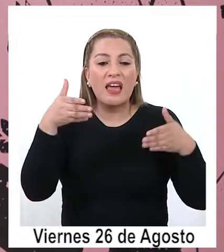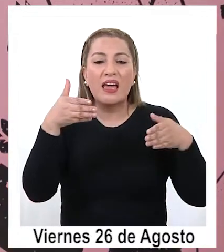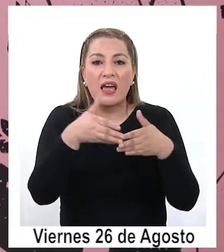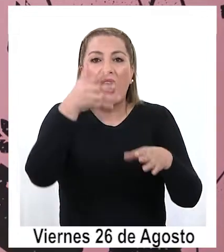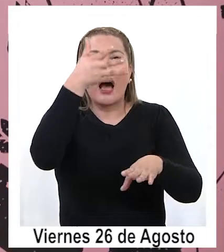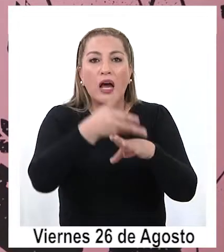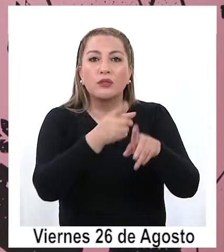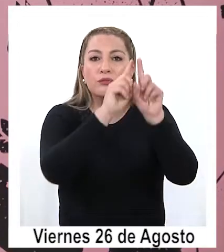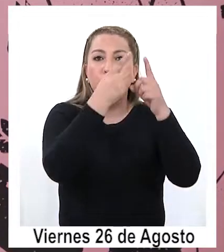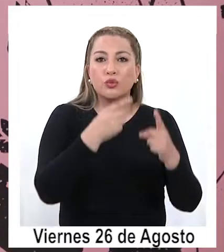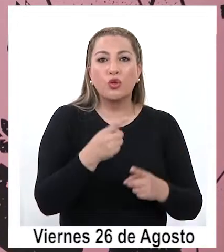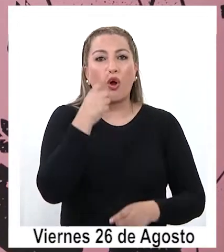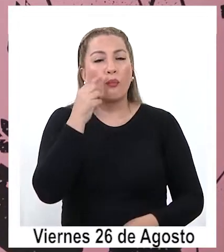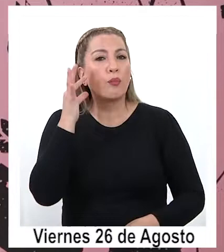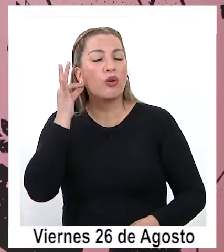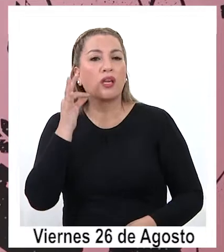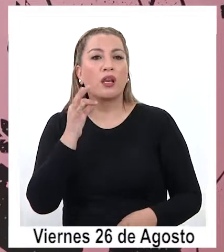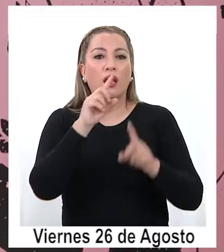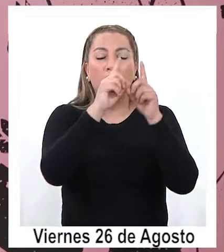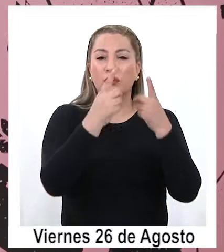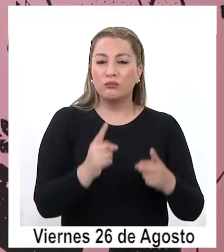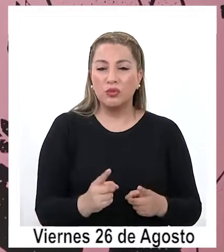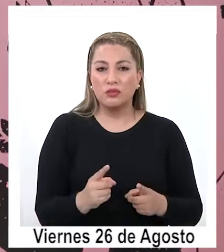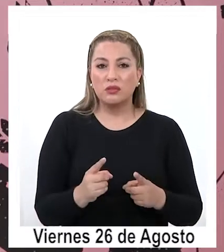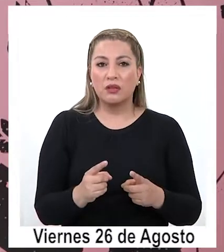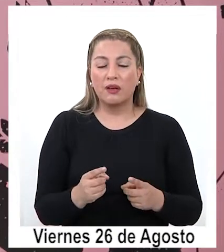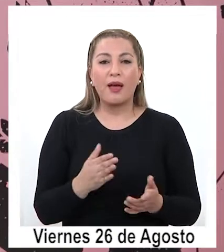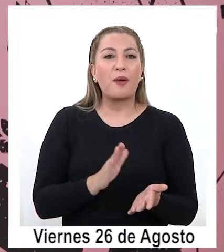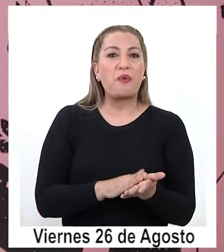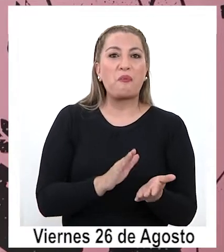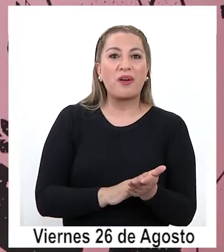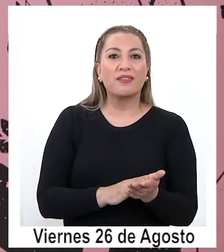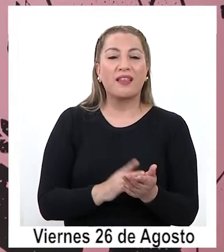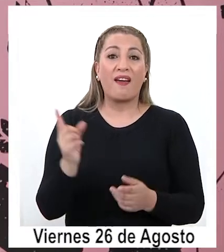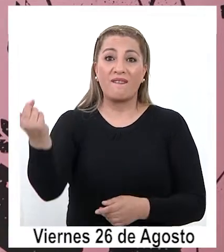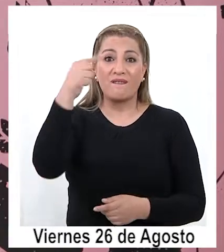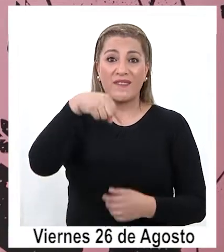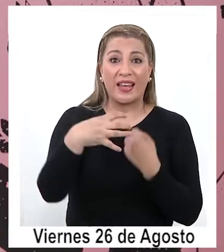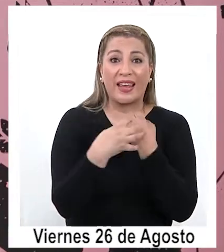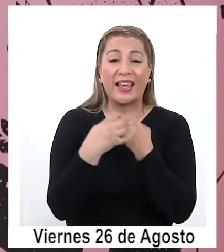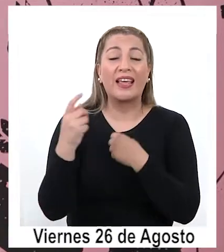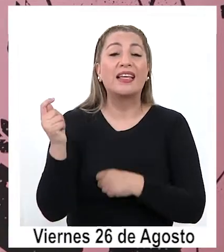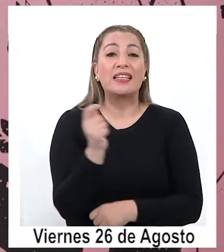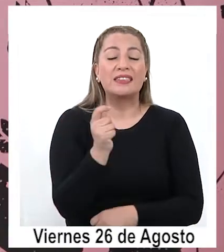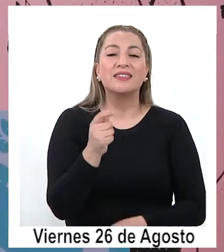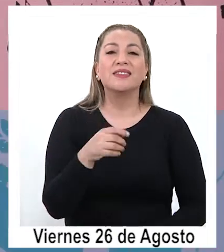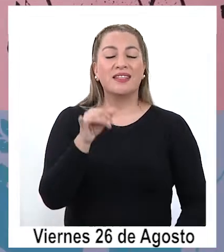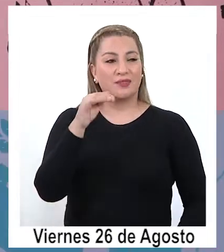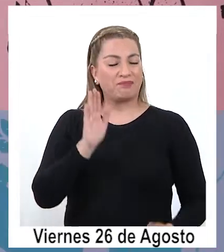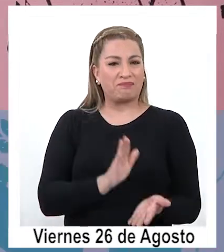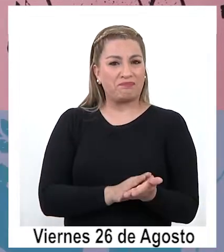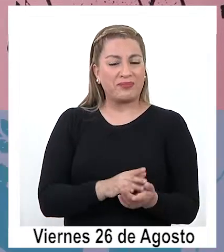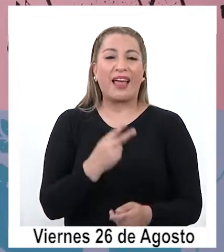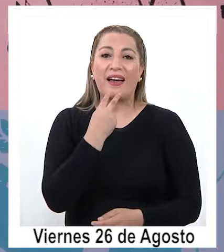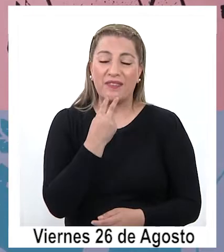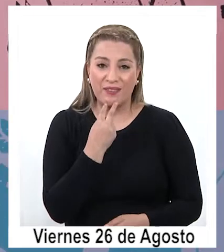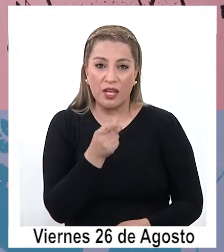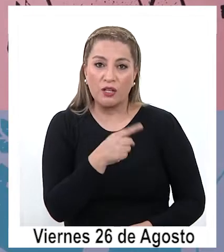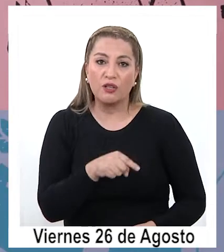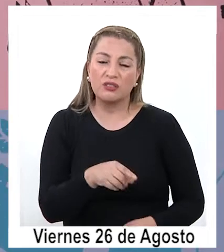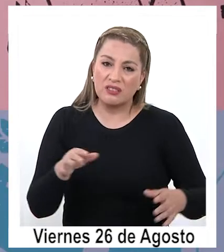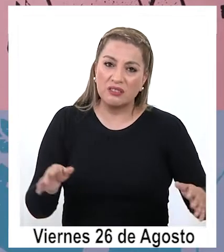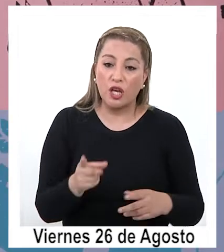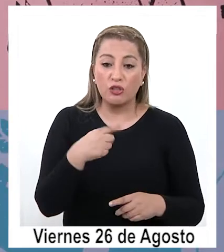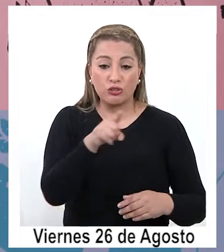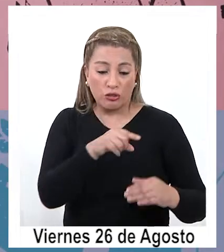muchas músicas y muchos músicos que hicieron apuestas incluso de venir a vivir a la región para poder impulsar este proyecto y nosotros tenemos que estar a la